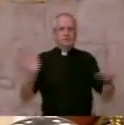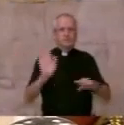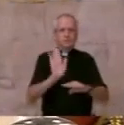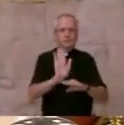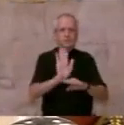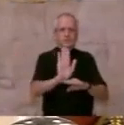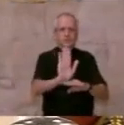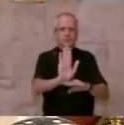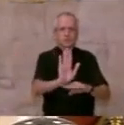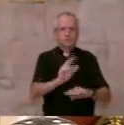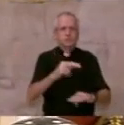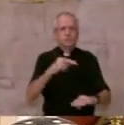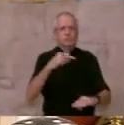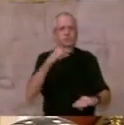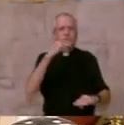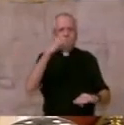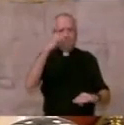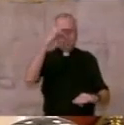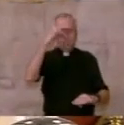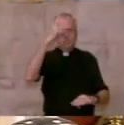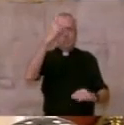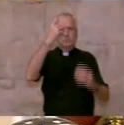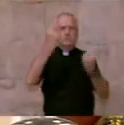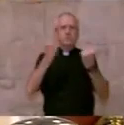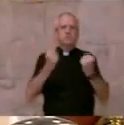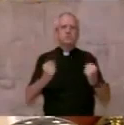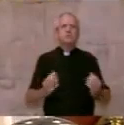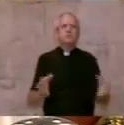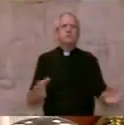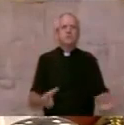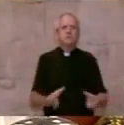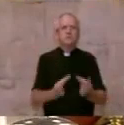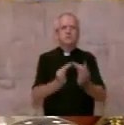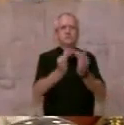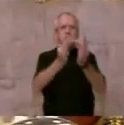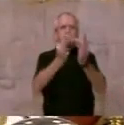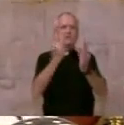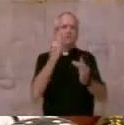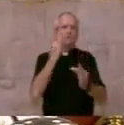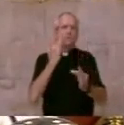honor un sacrificio sin mancha desde donde sale el sol hasta el ocaso.